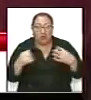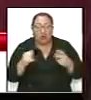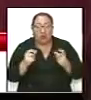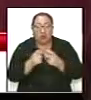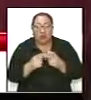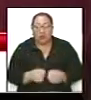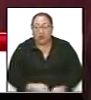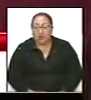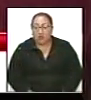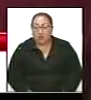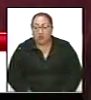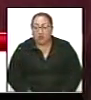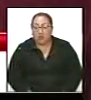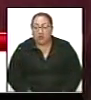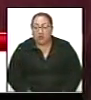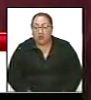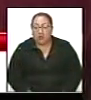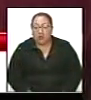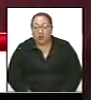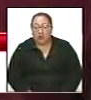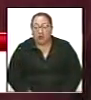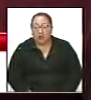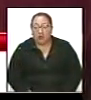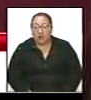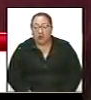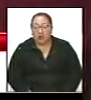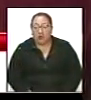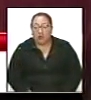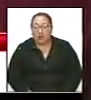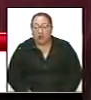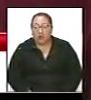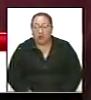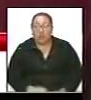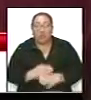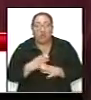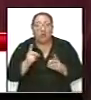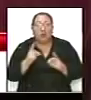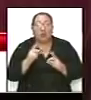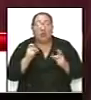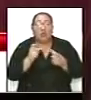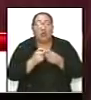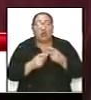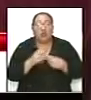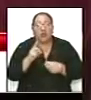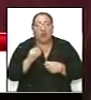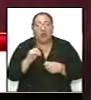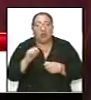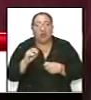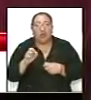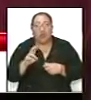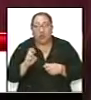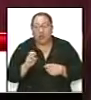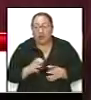de la Representación Nacional, en defensa del señor congresista Edwin Donaire Goch.